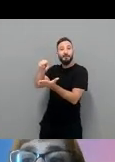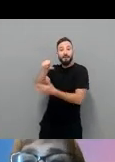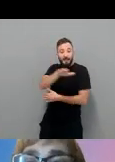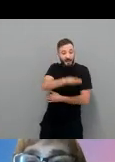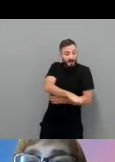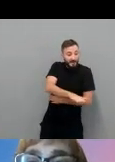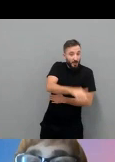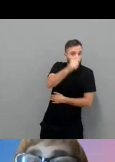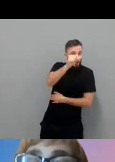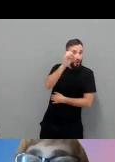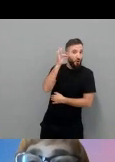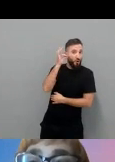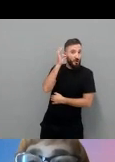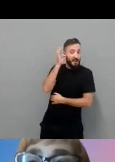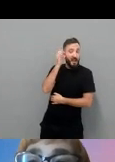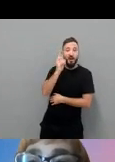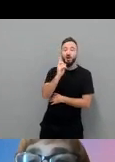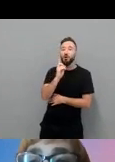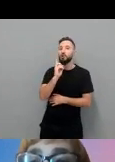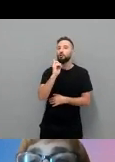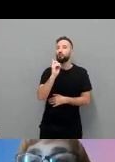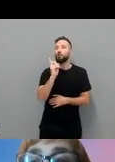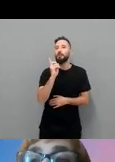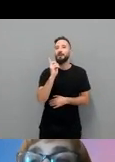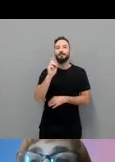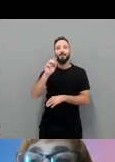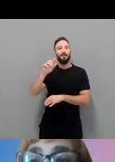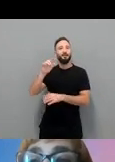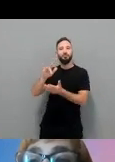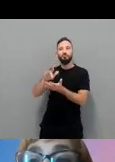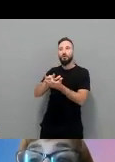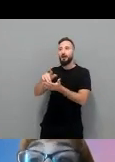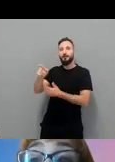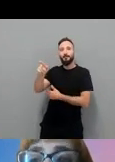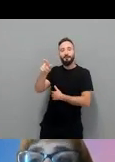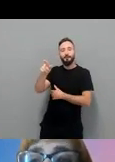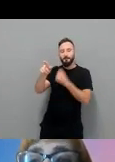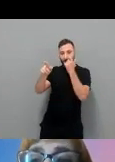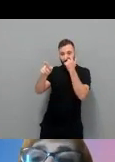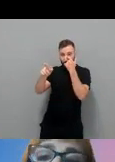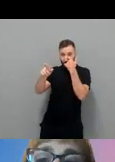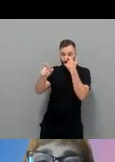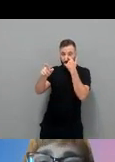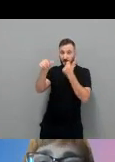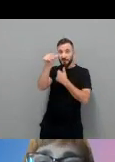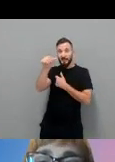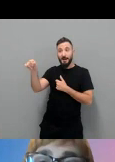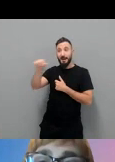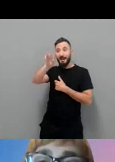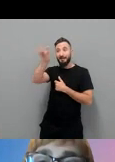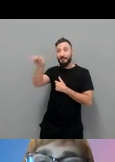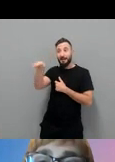nena tiene solamente 3 horas asignadas de audición y lenguaje.